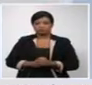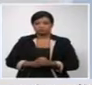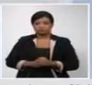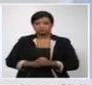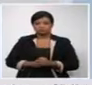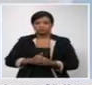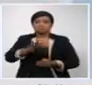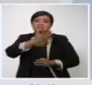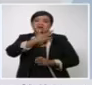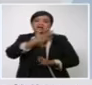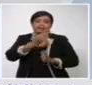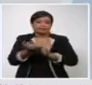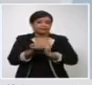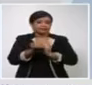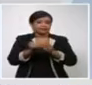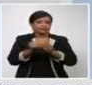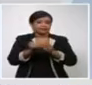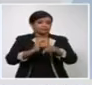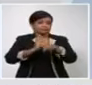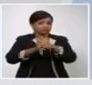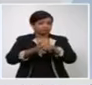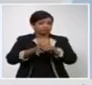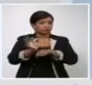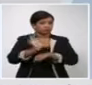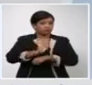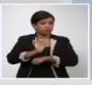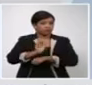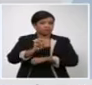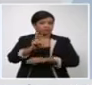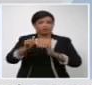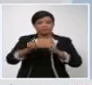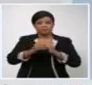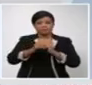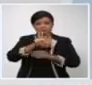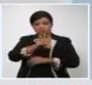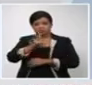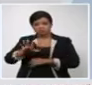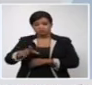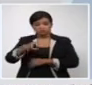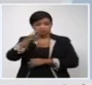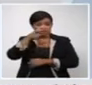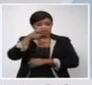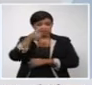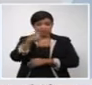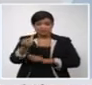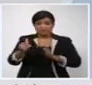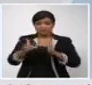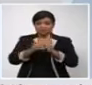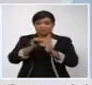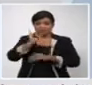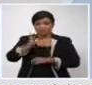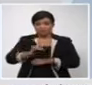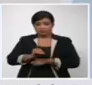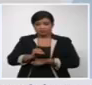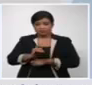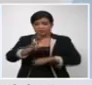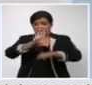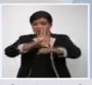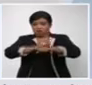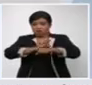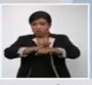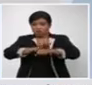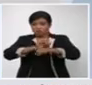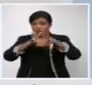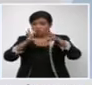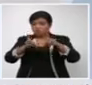3.055, en vigilancia 10.070 y activos también una cifra